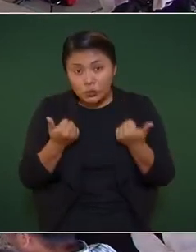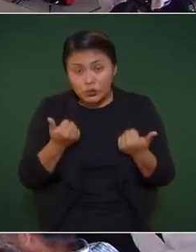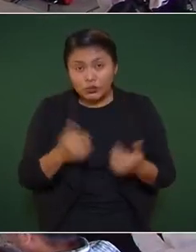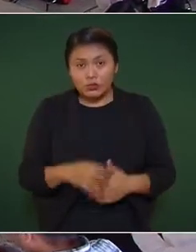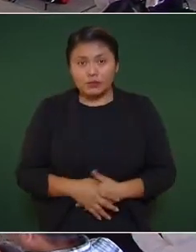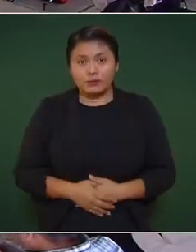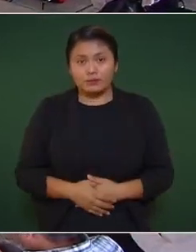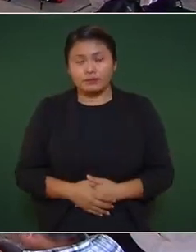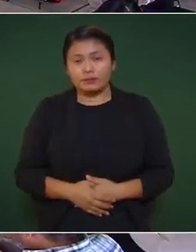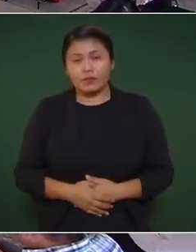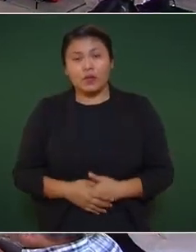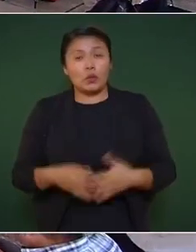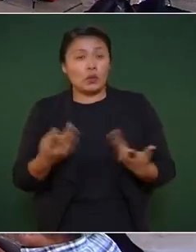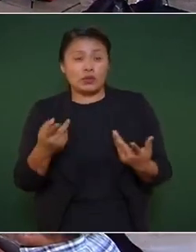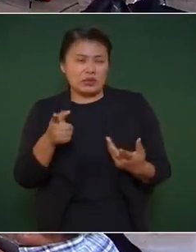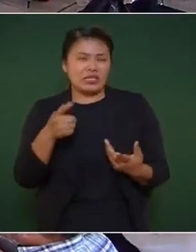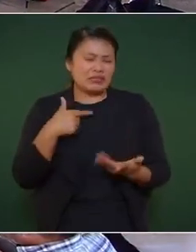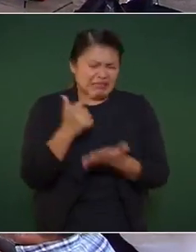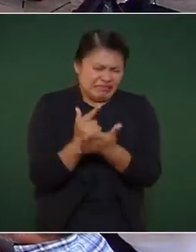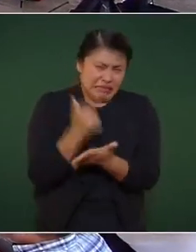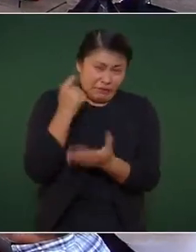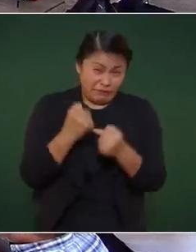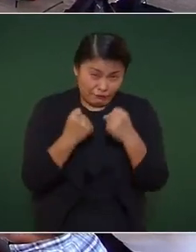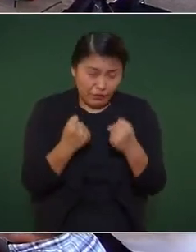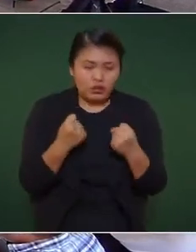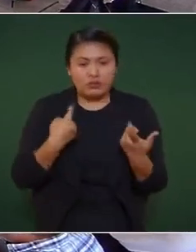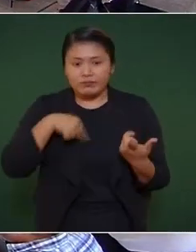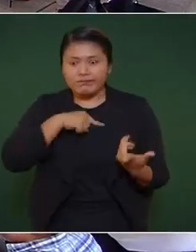de terapia intensiva y